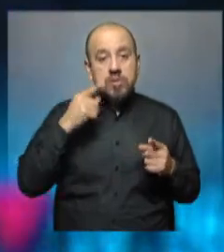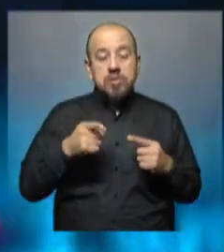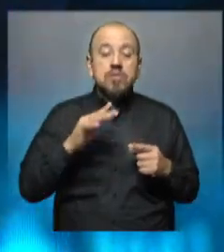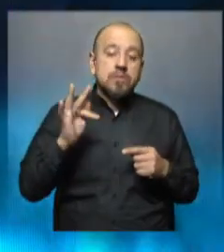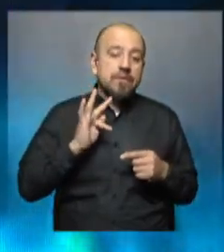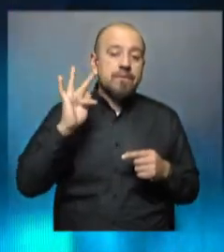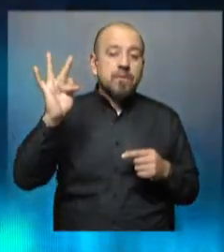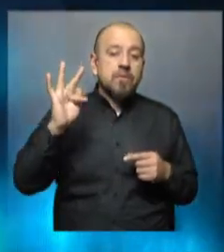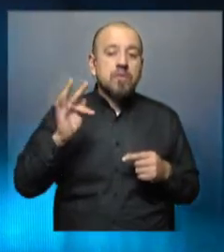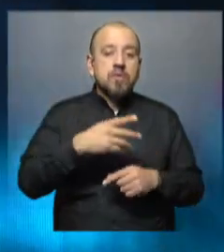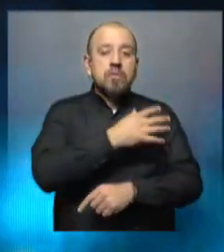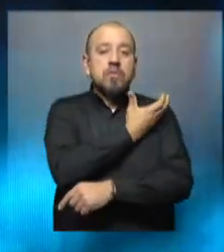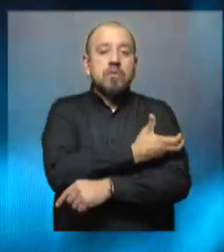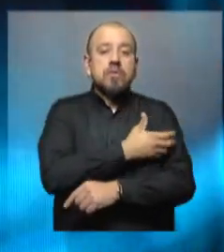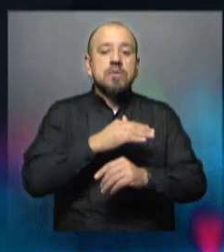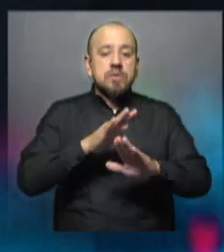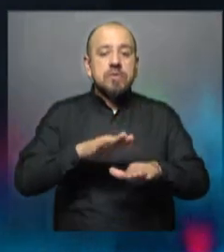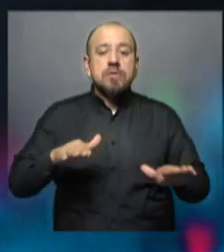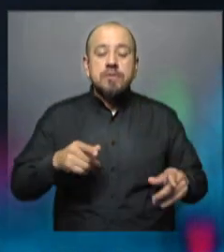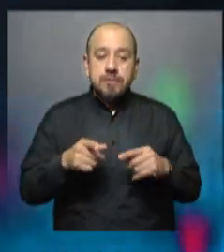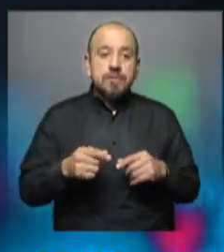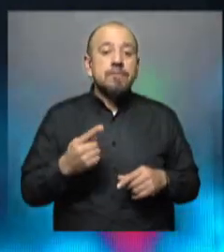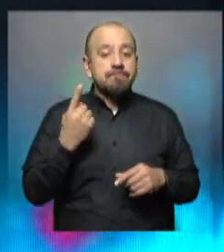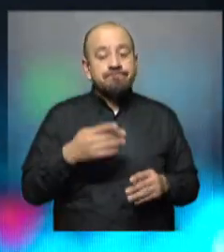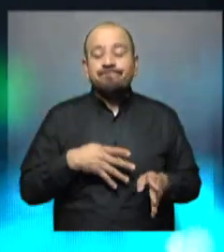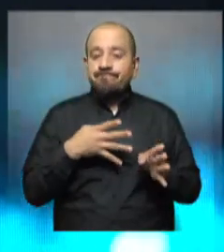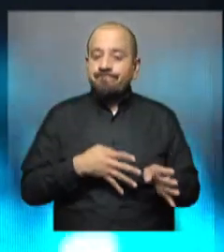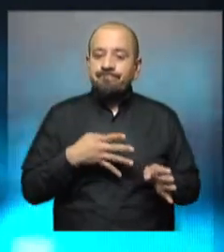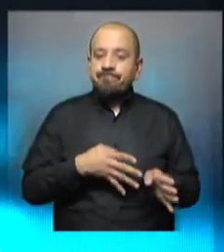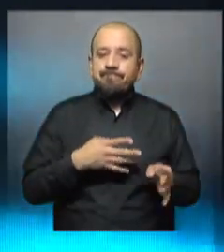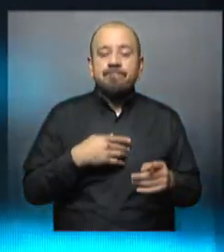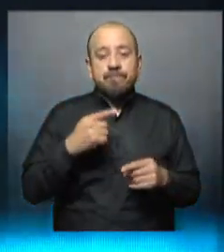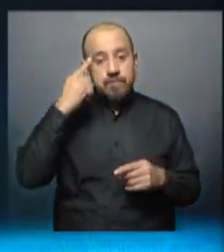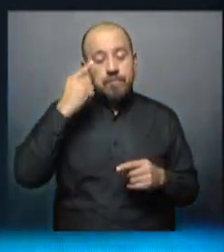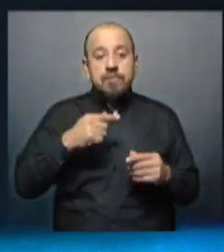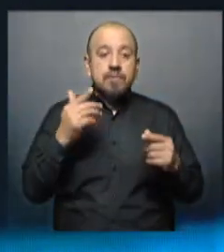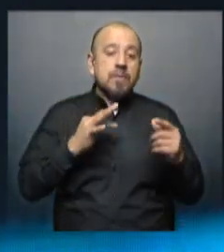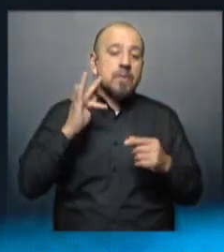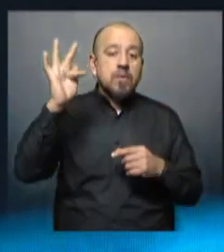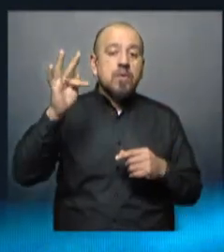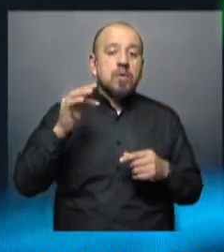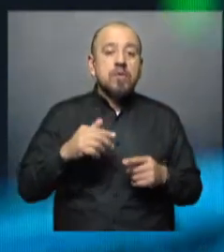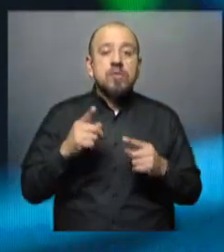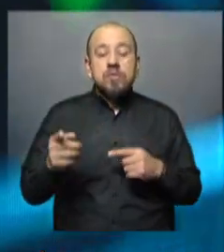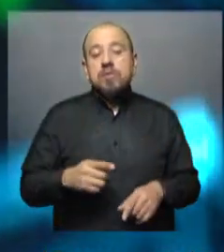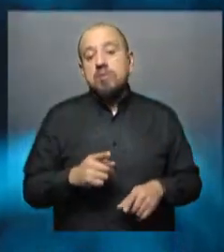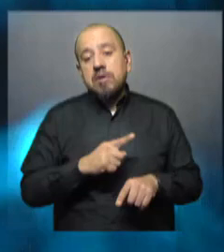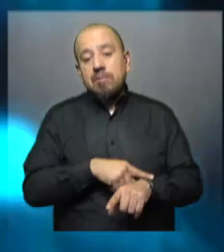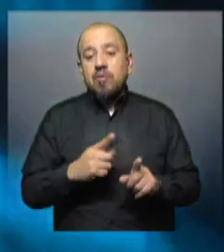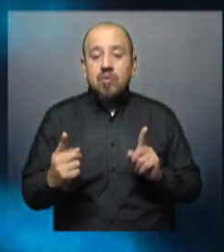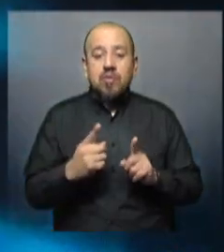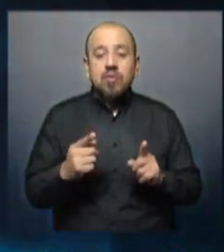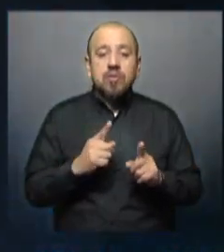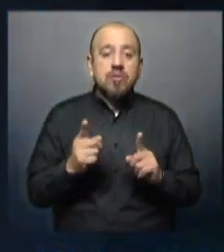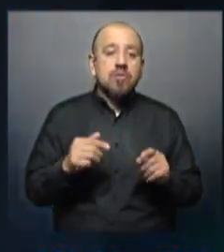principalmente de lo que es la pobreza infantil justamente es uno de los desafíos más grandes que tenemos pensando en un Horizonte no de corto plazo no